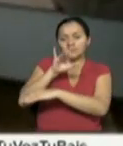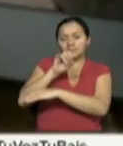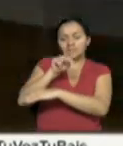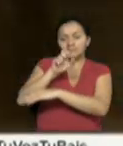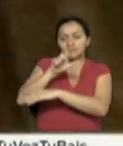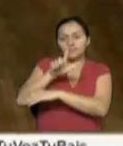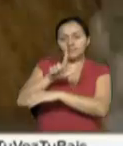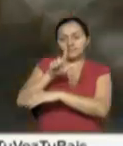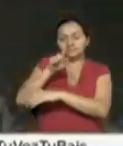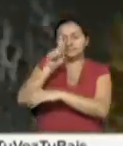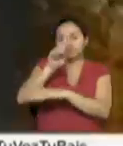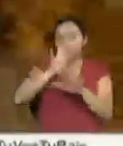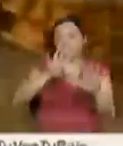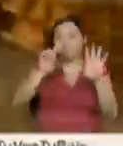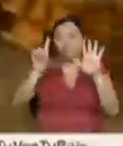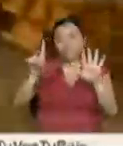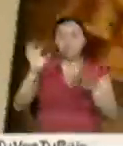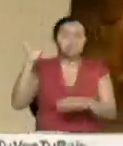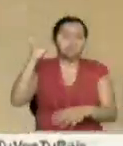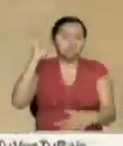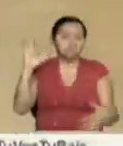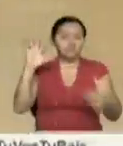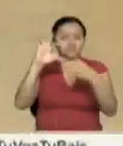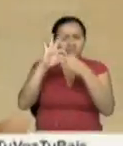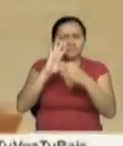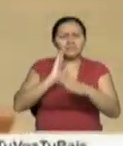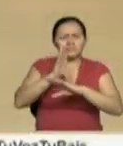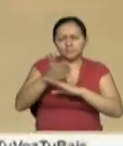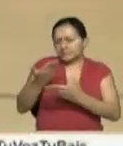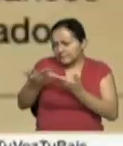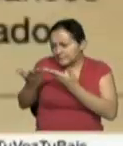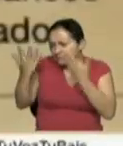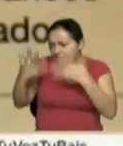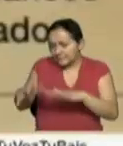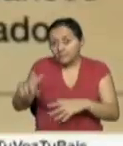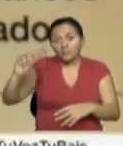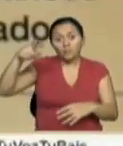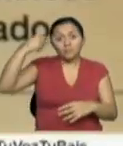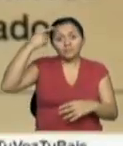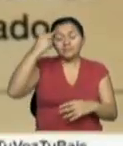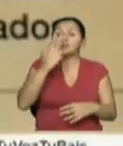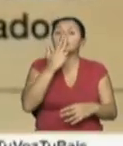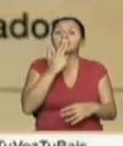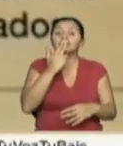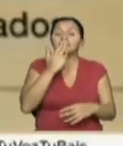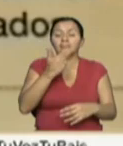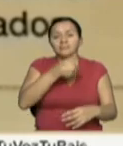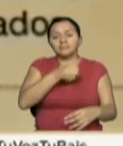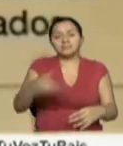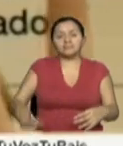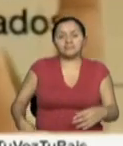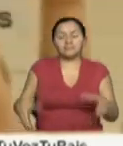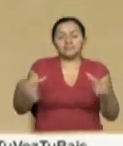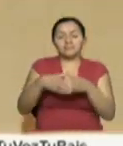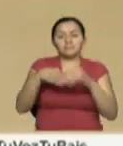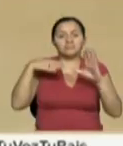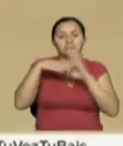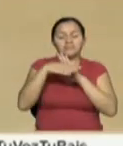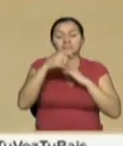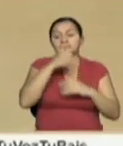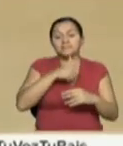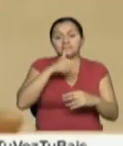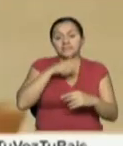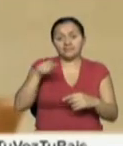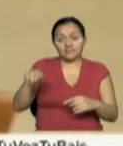de Armijos con la banca privada quedó en evidencia años después, pues durante el gobierno de Abdalá Bucaram fue presidente de la Asociación de Bancos